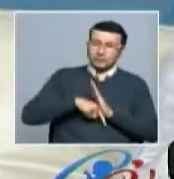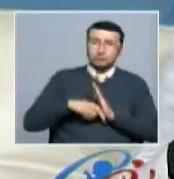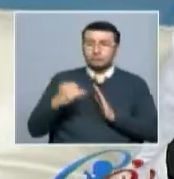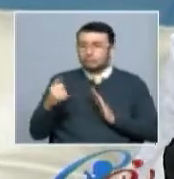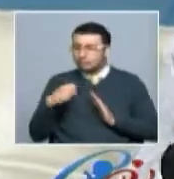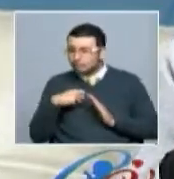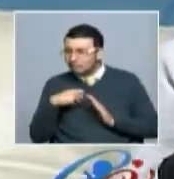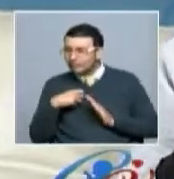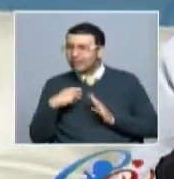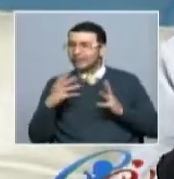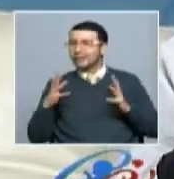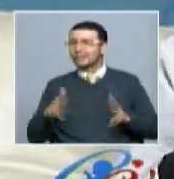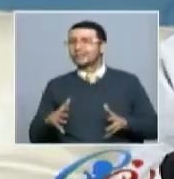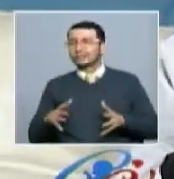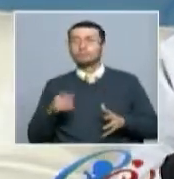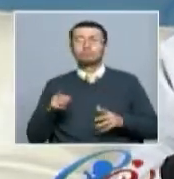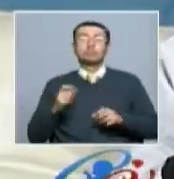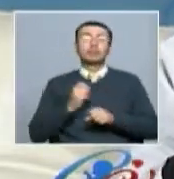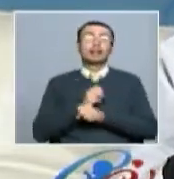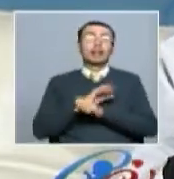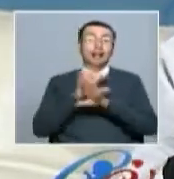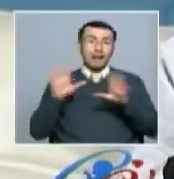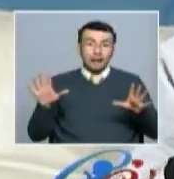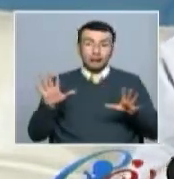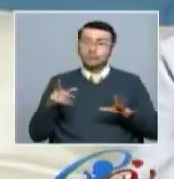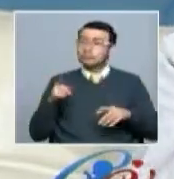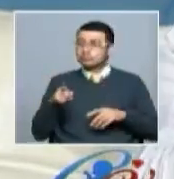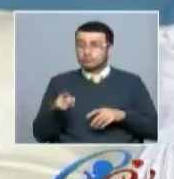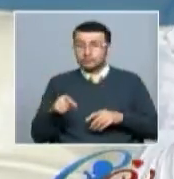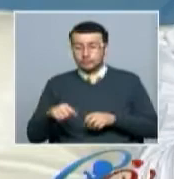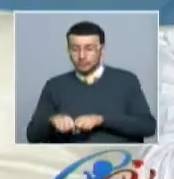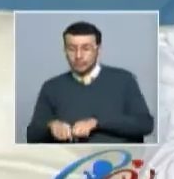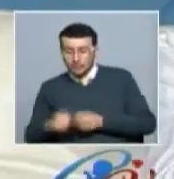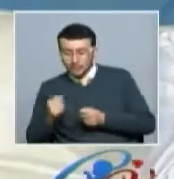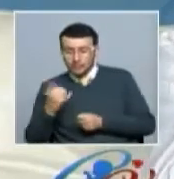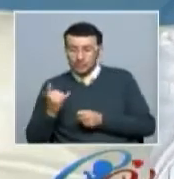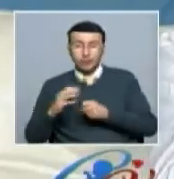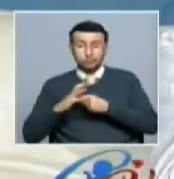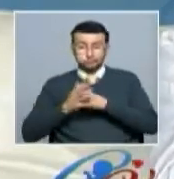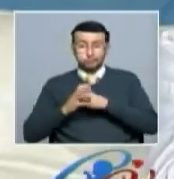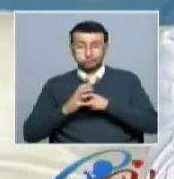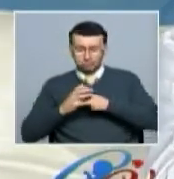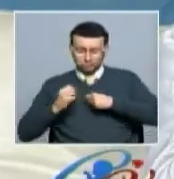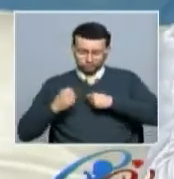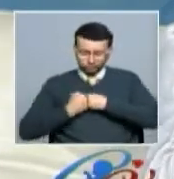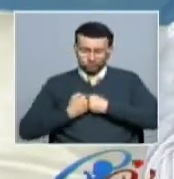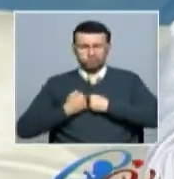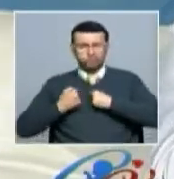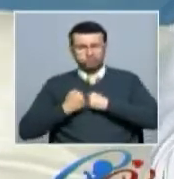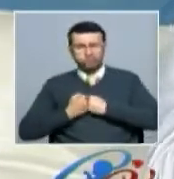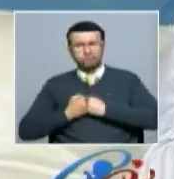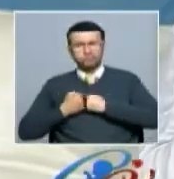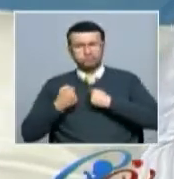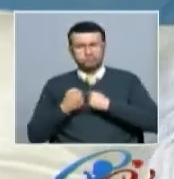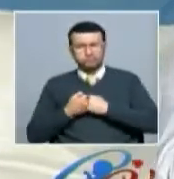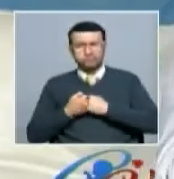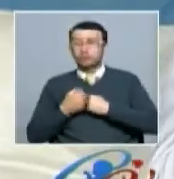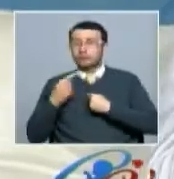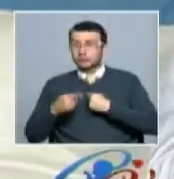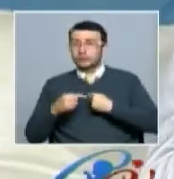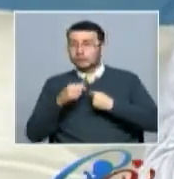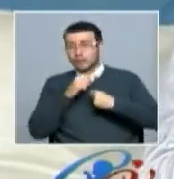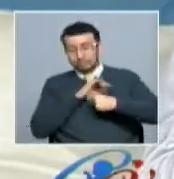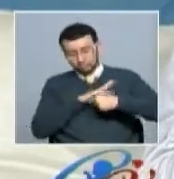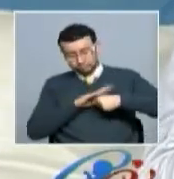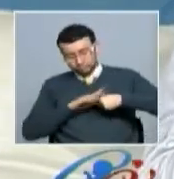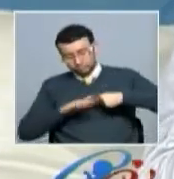placa y dice, claro, se está acabando ese cartílago, está machacando, se está cerrando esos conductos